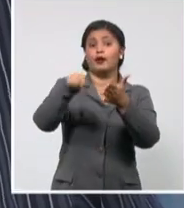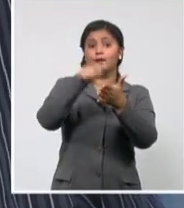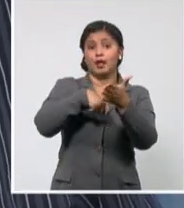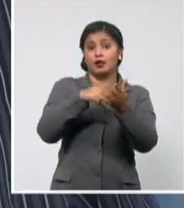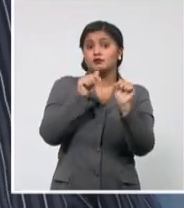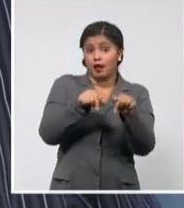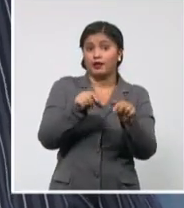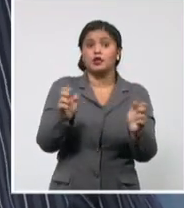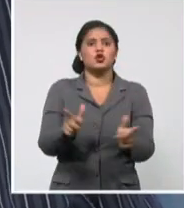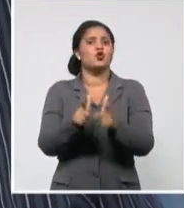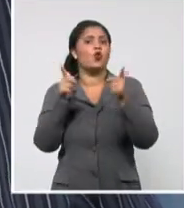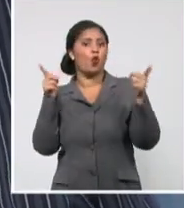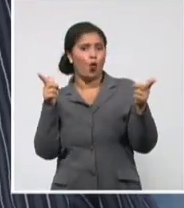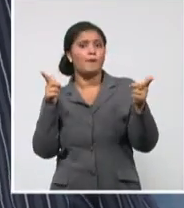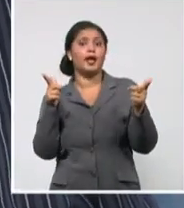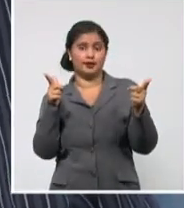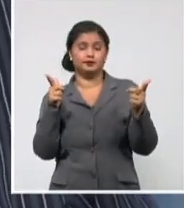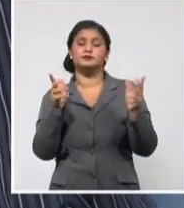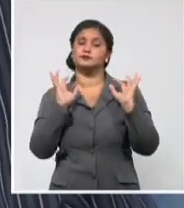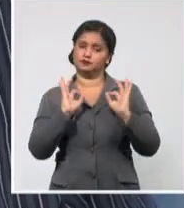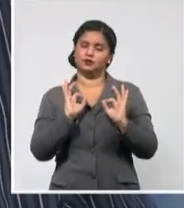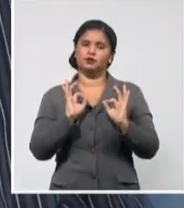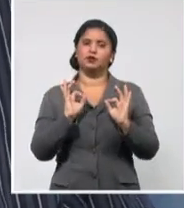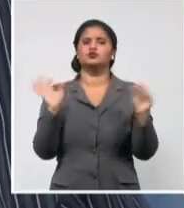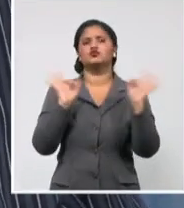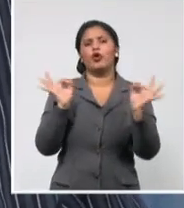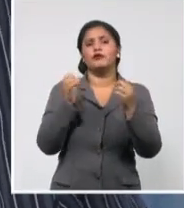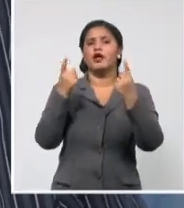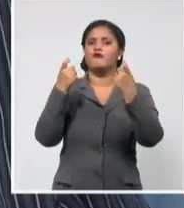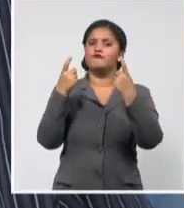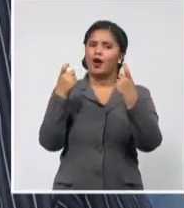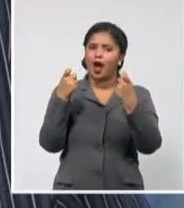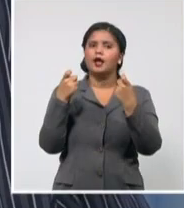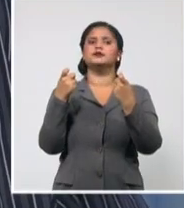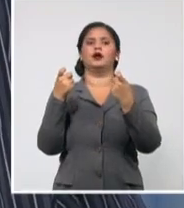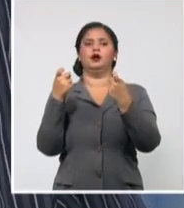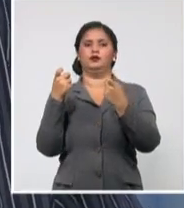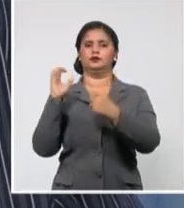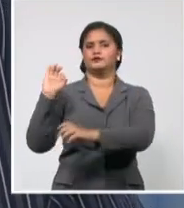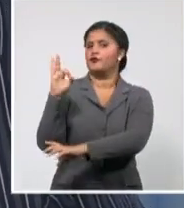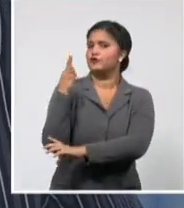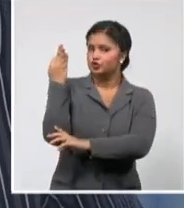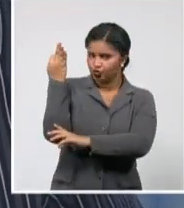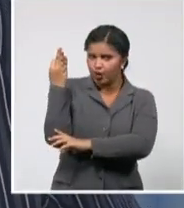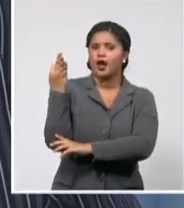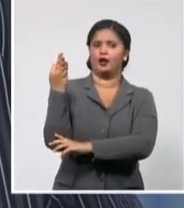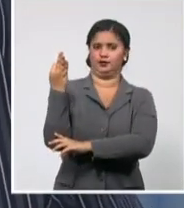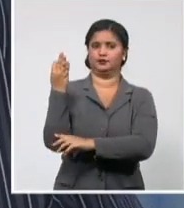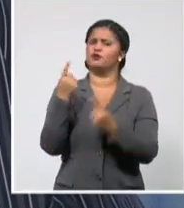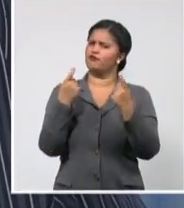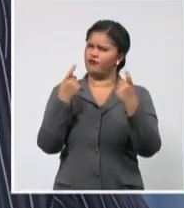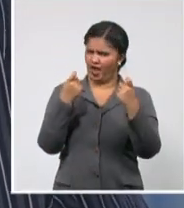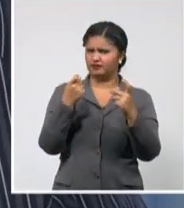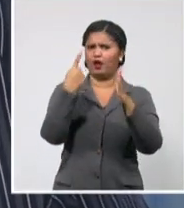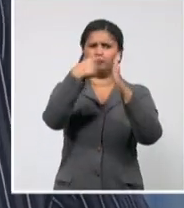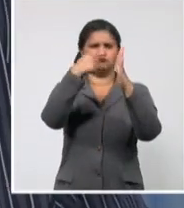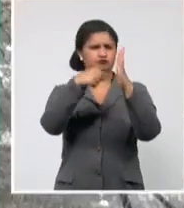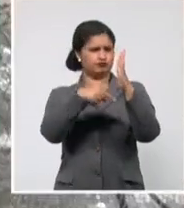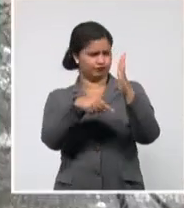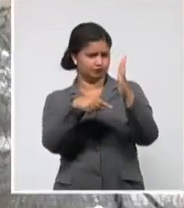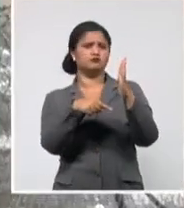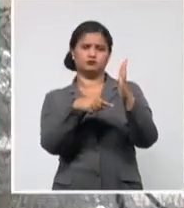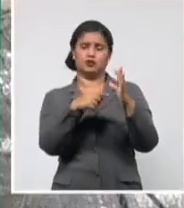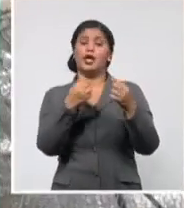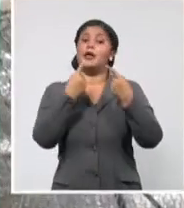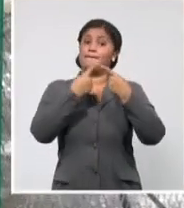cumplan, están muy lejos de significar la satisfacción de las demandas de nuestro pueblo, pero sí es importante resaltar que hay un grupo de producciones en las que se avanza. En